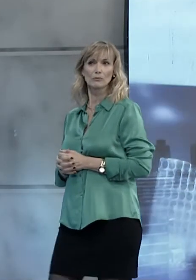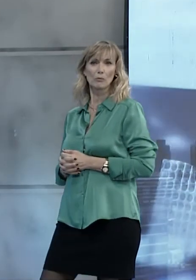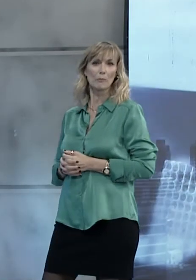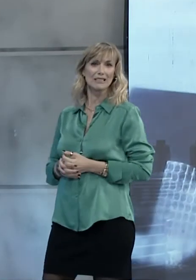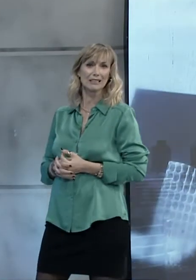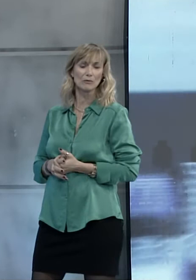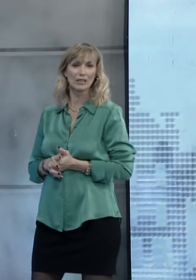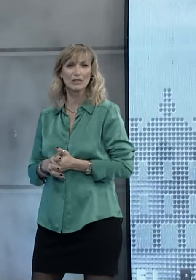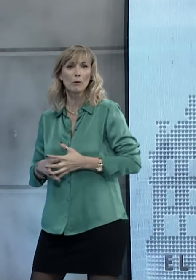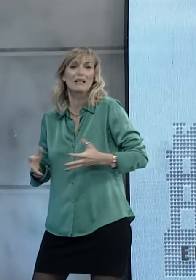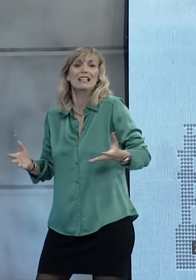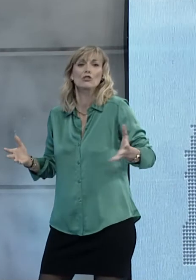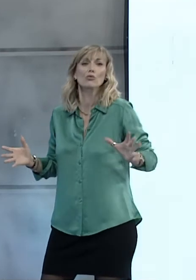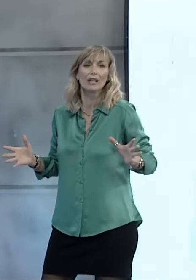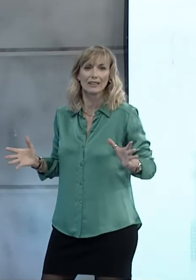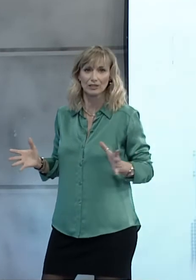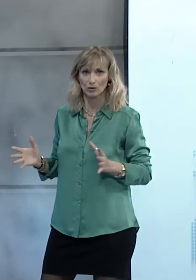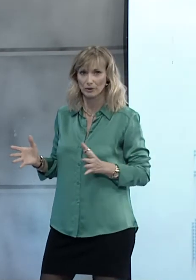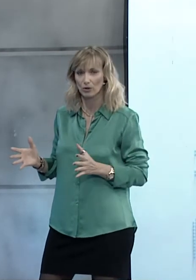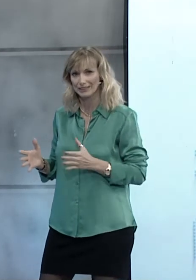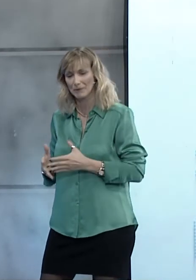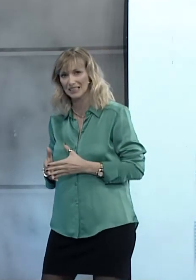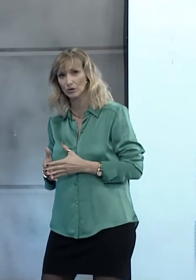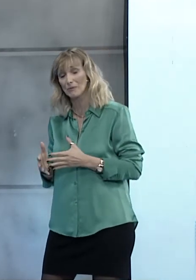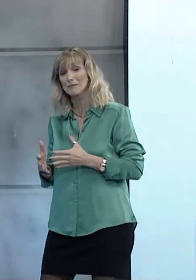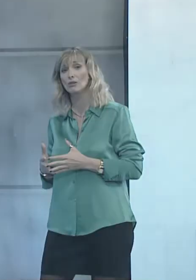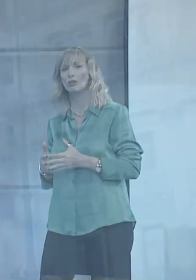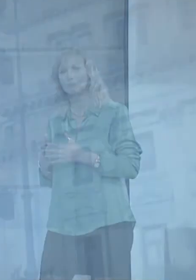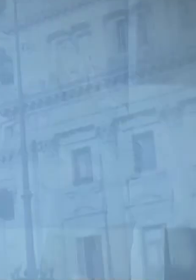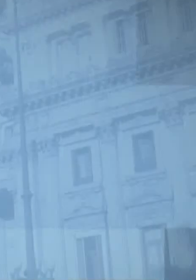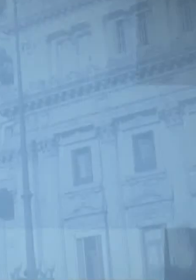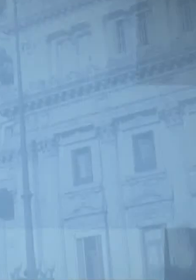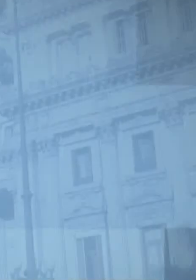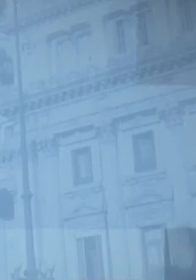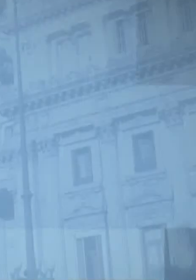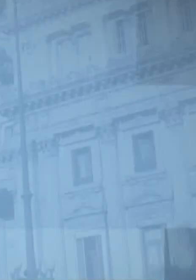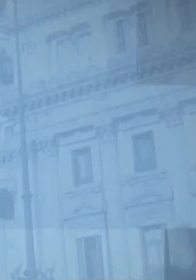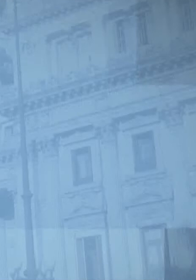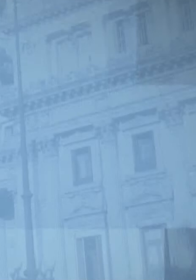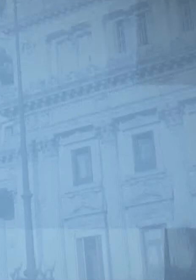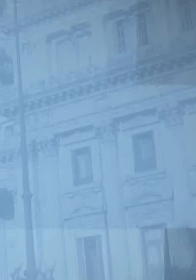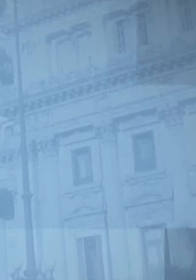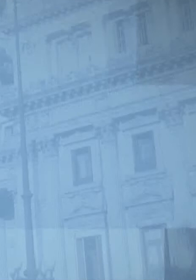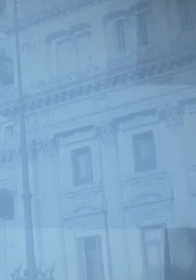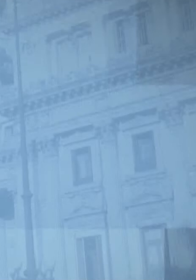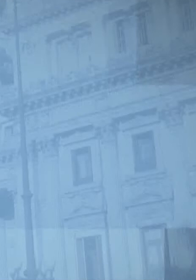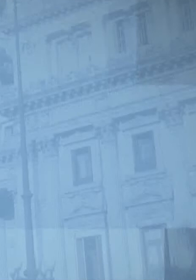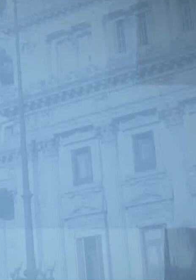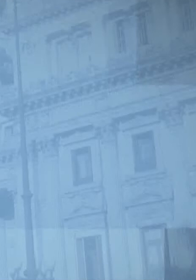no puede pasar en democracia, no puede pasar nunca esto, pero está pasando, y ni más ni menos que con el presidente de la Cámara Baja. Por lo